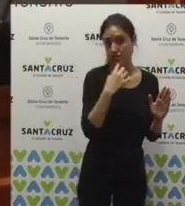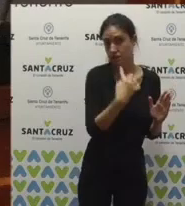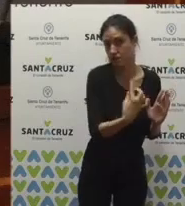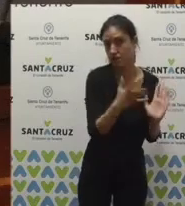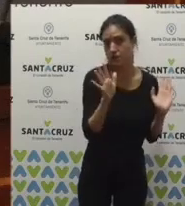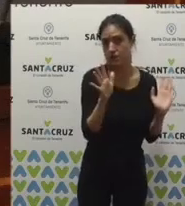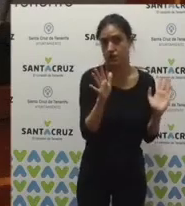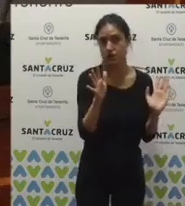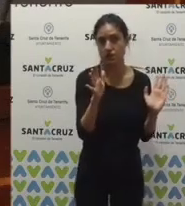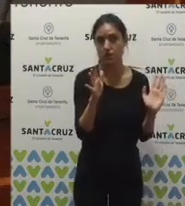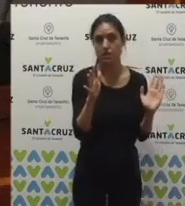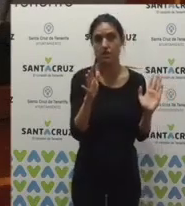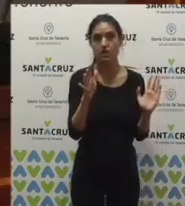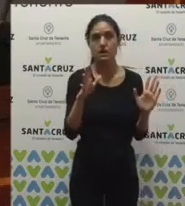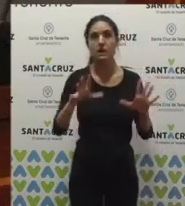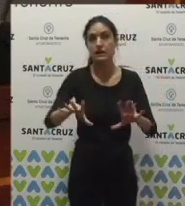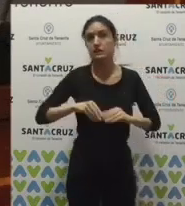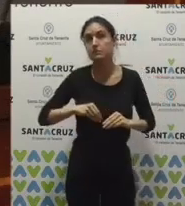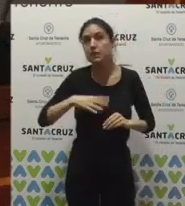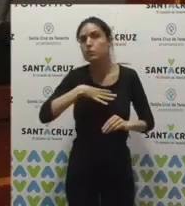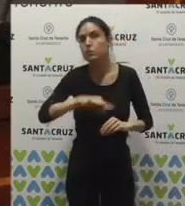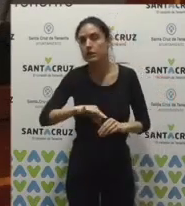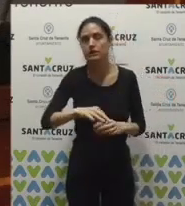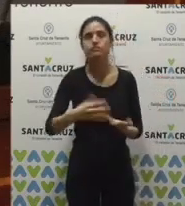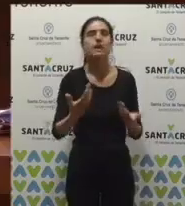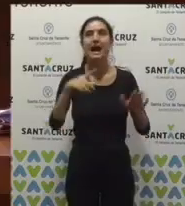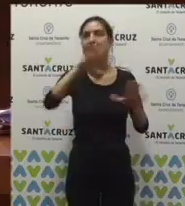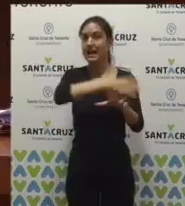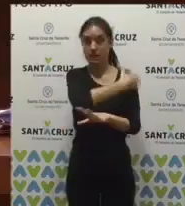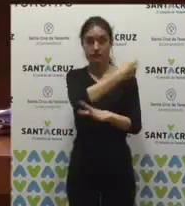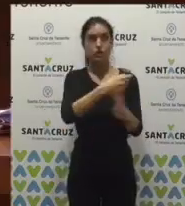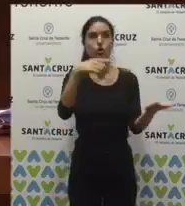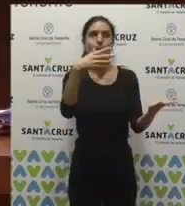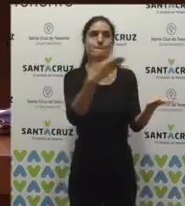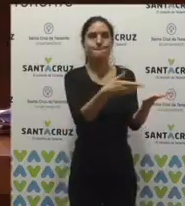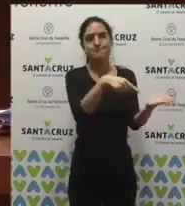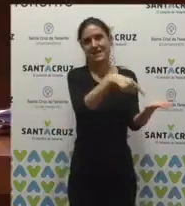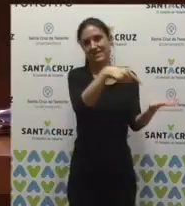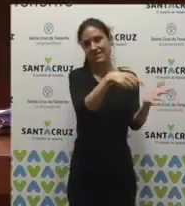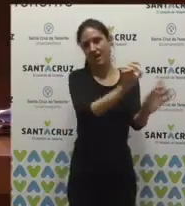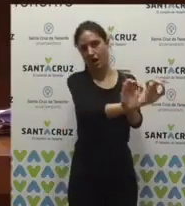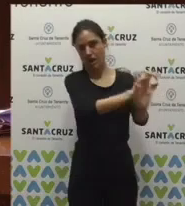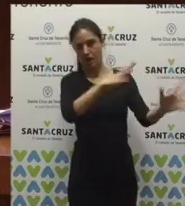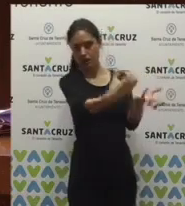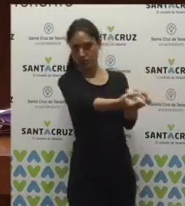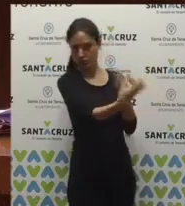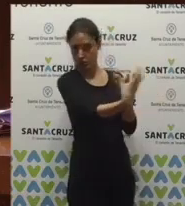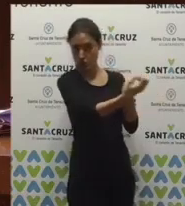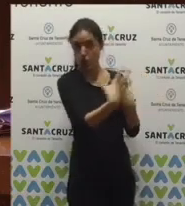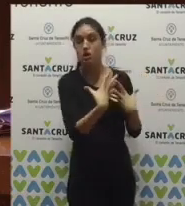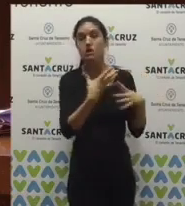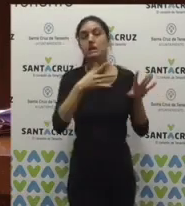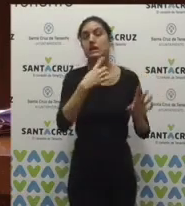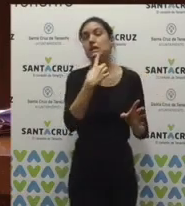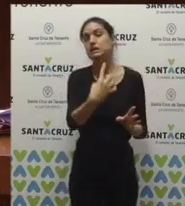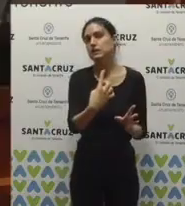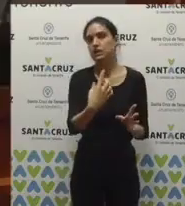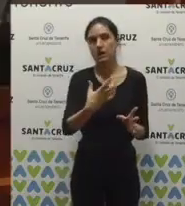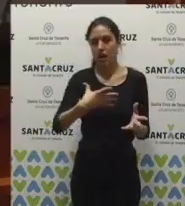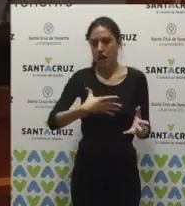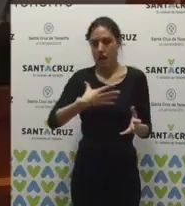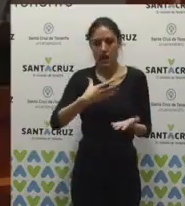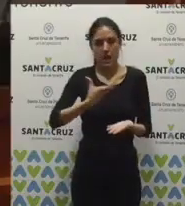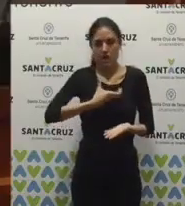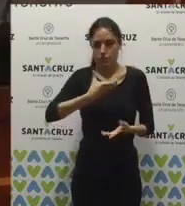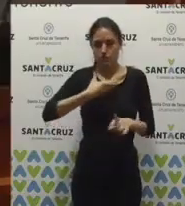aclaración al cabildo para ello y en ningún caso adelantar adelantar la posición del ayuntamiento de santa cruz de rechazo al